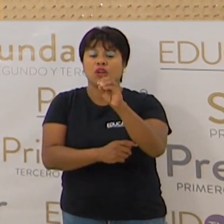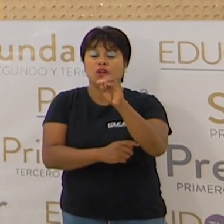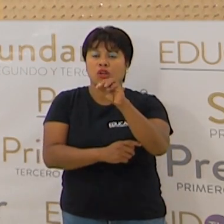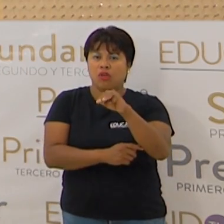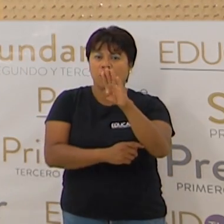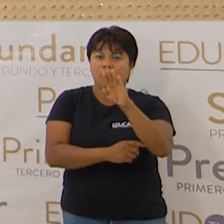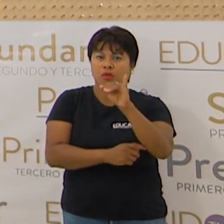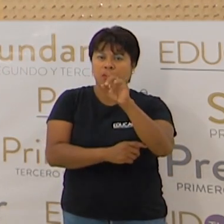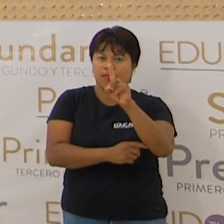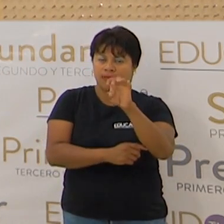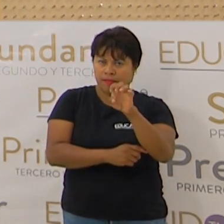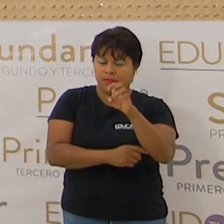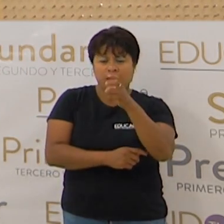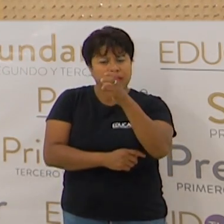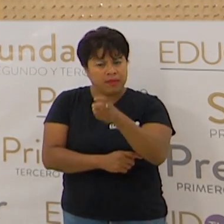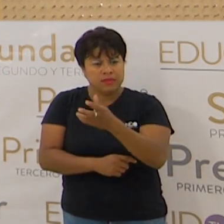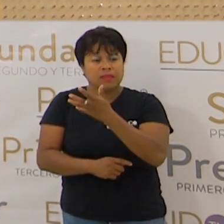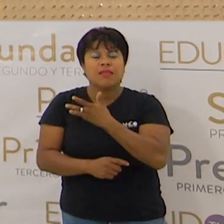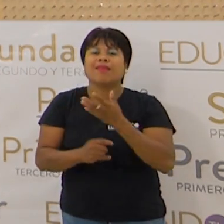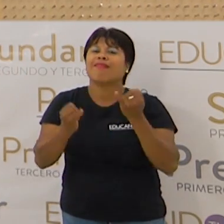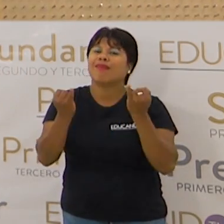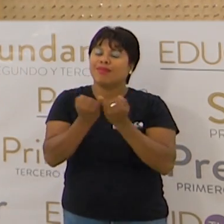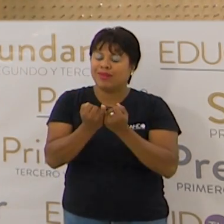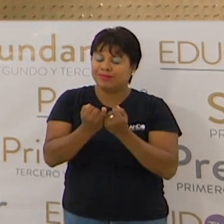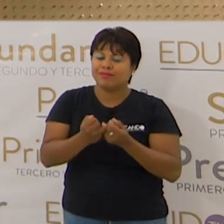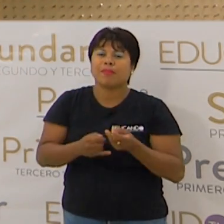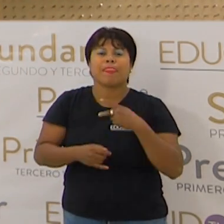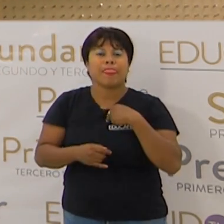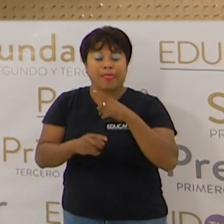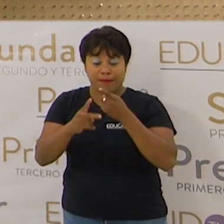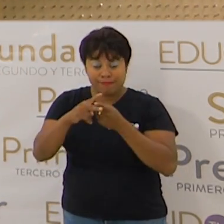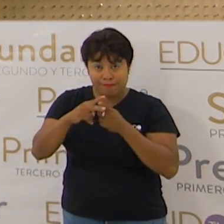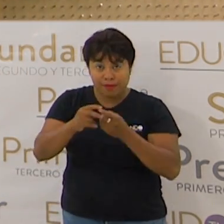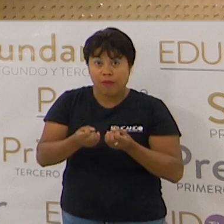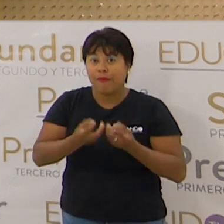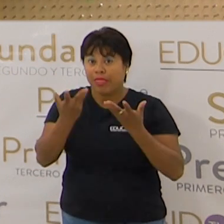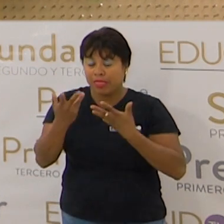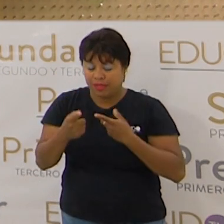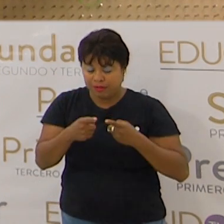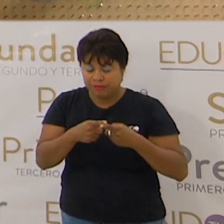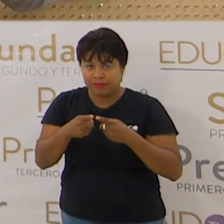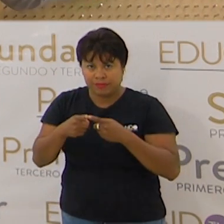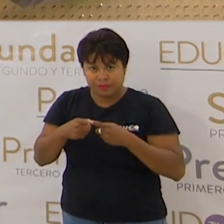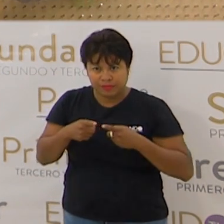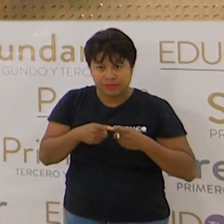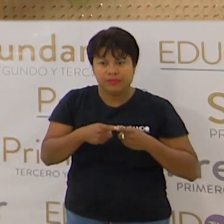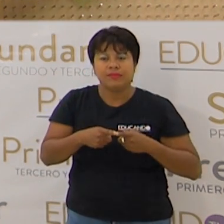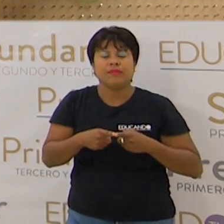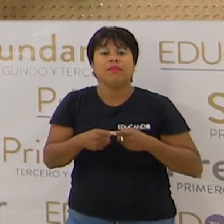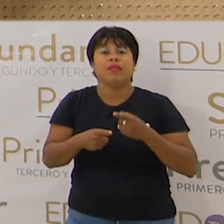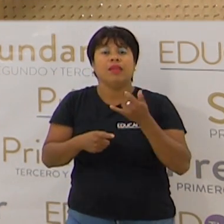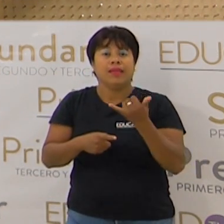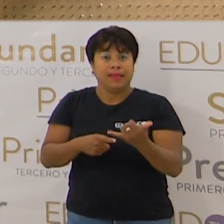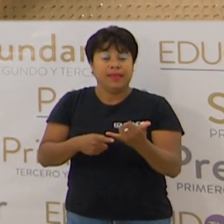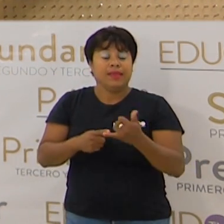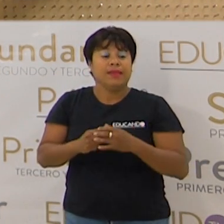romboide. Bueno, el romboide igual, vamos a juntar sus vértices y